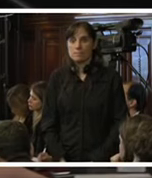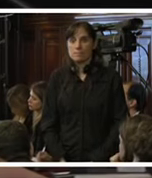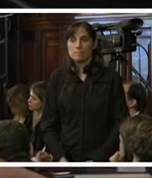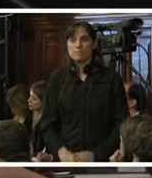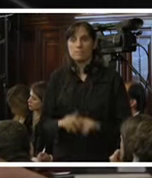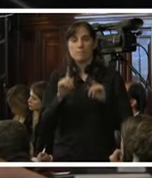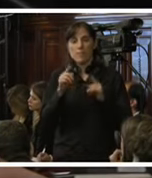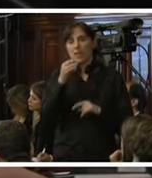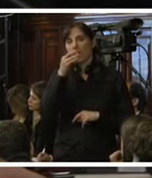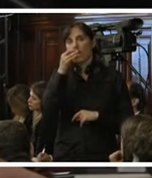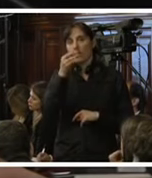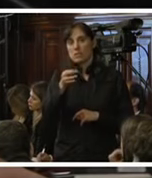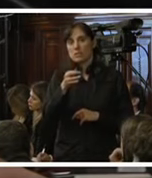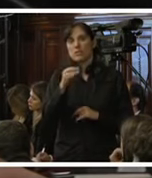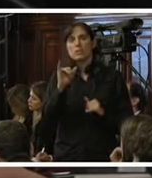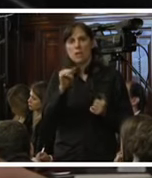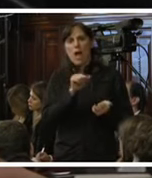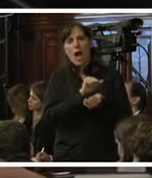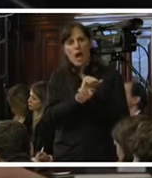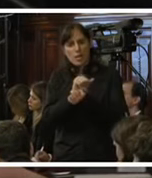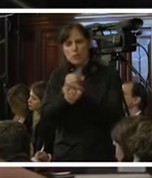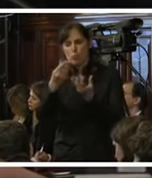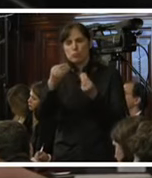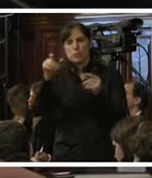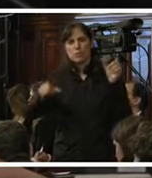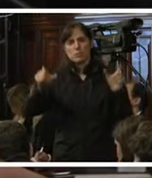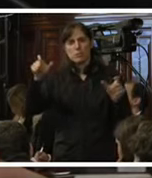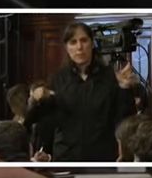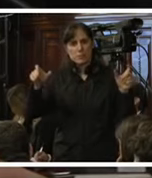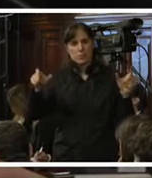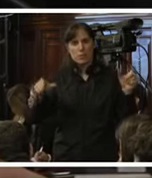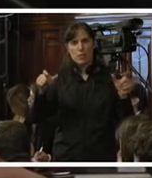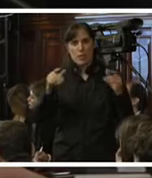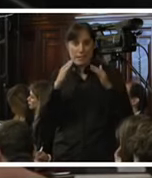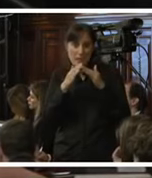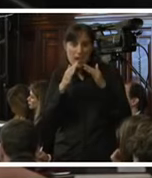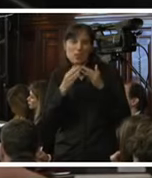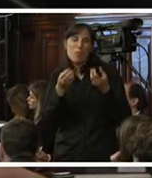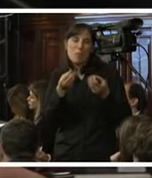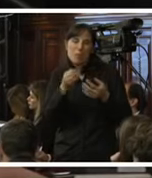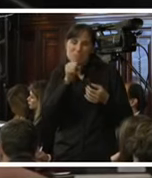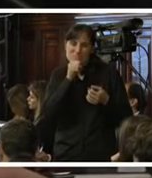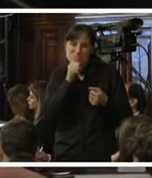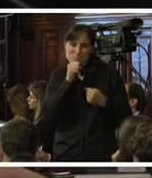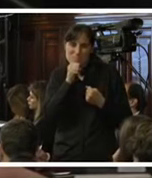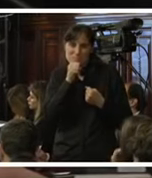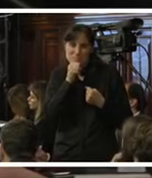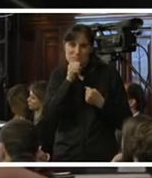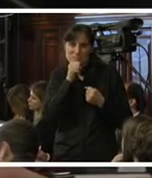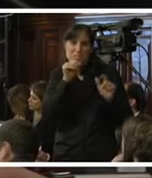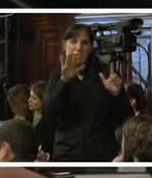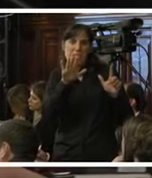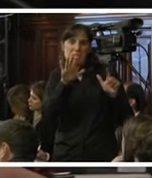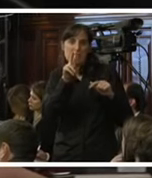Señalar que se ha solicitado el arresto domiciliario de estas personas en atención a la edad que hoy tienen,